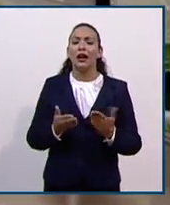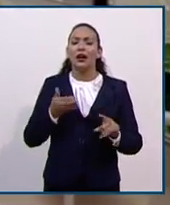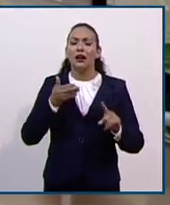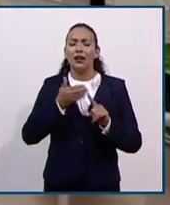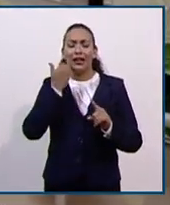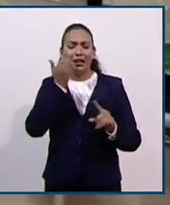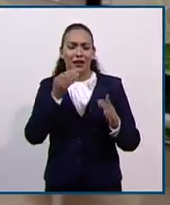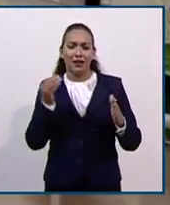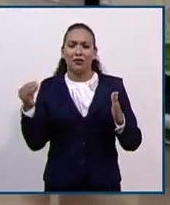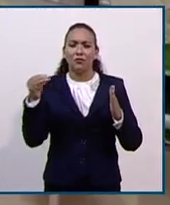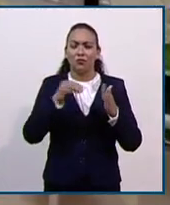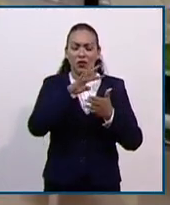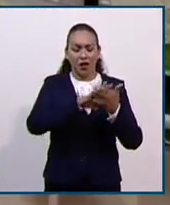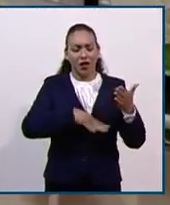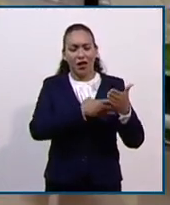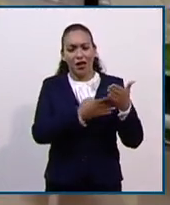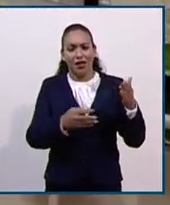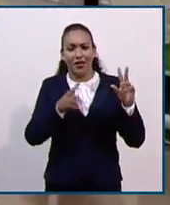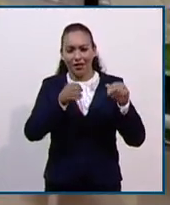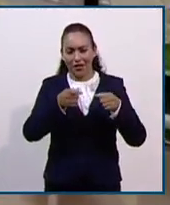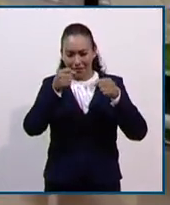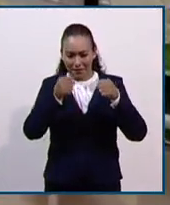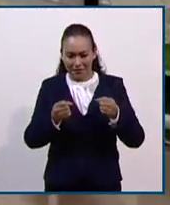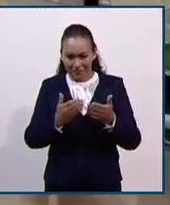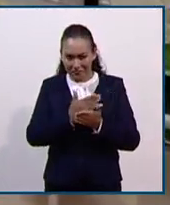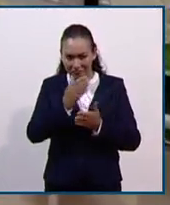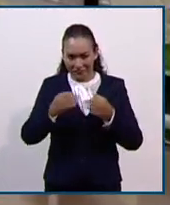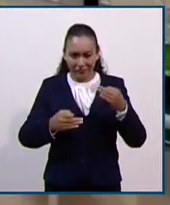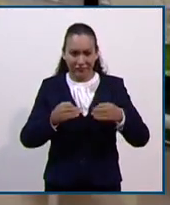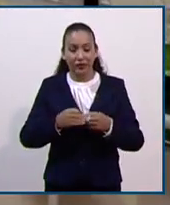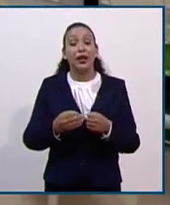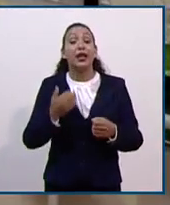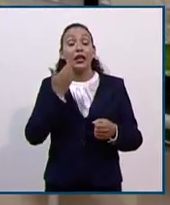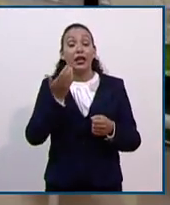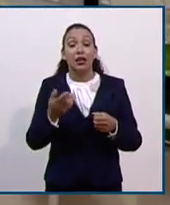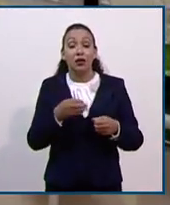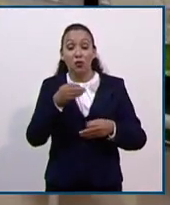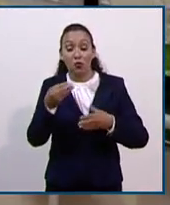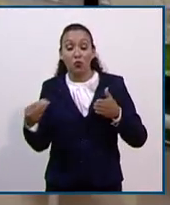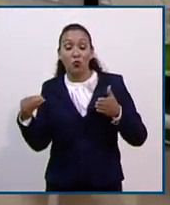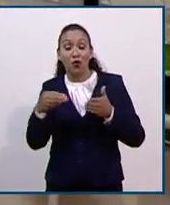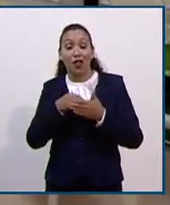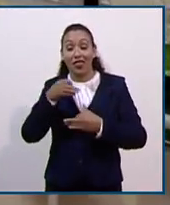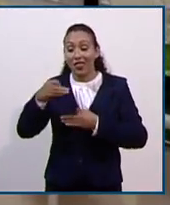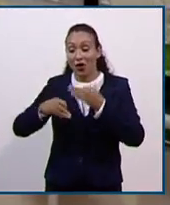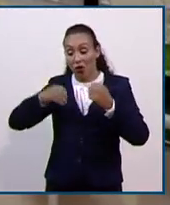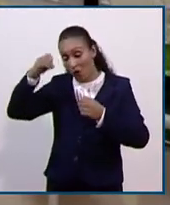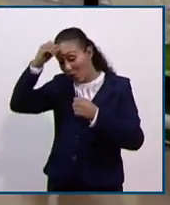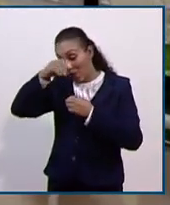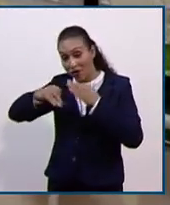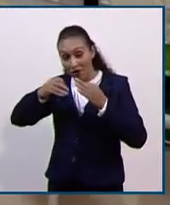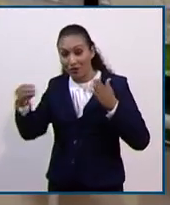seguridad y justicia, se reconoció que es indispensable incorporar a todas las voces y sectores.